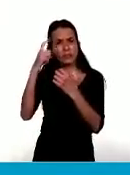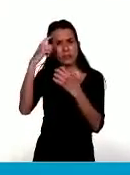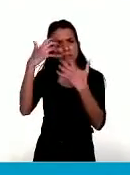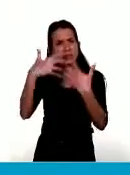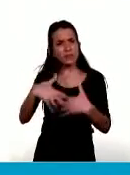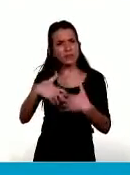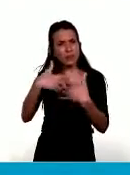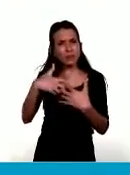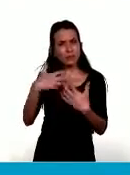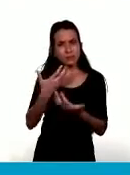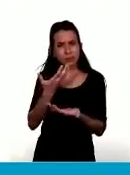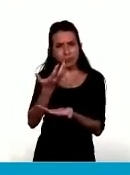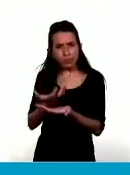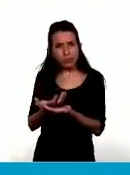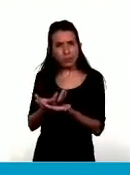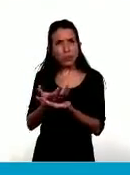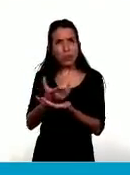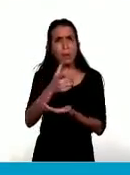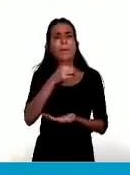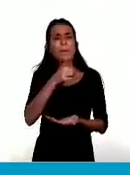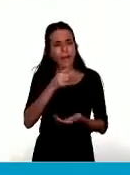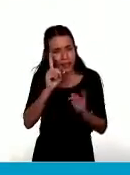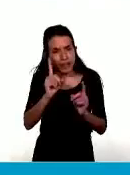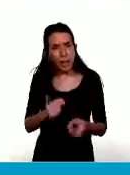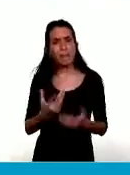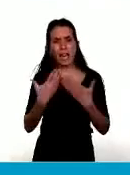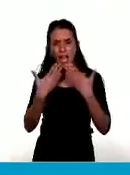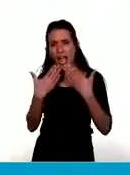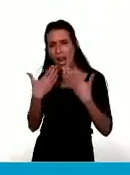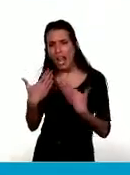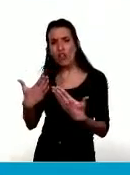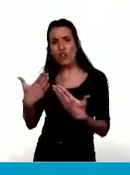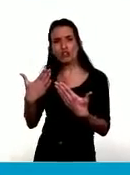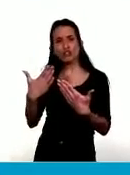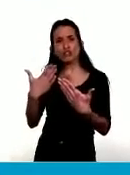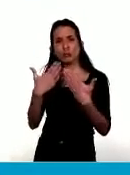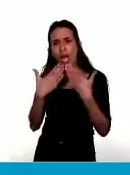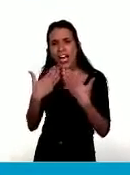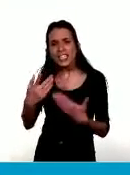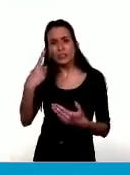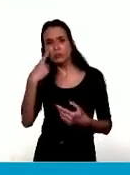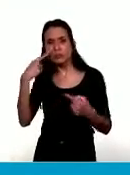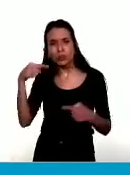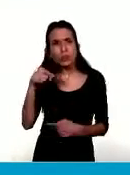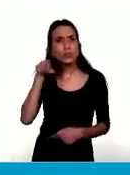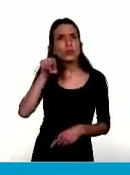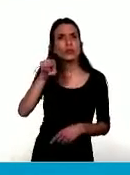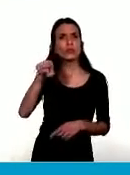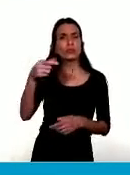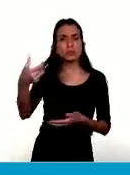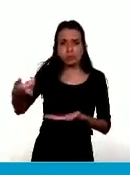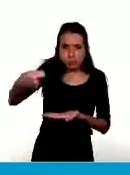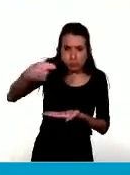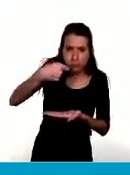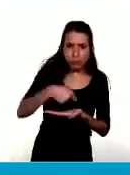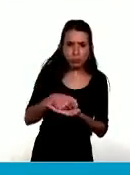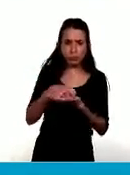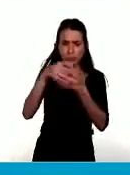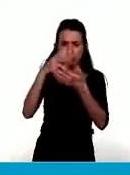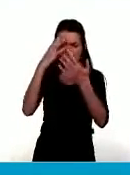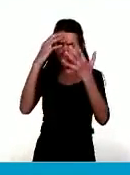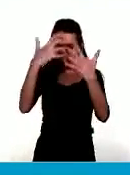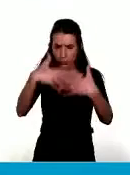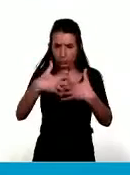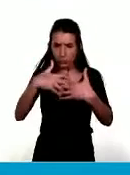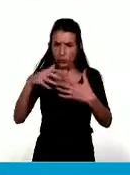decir que los platenses agradecemos al gobernador por su compromiso con la ciudad en plena pandemia, como lo hacen todos